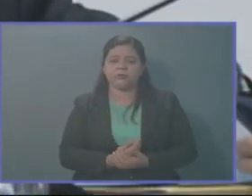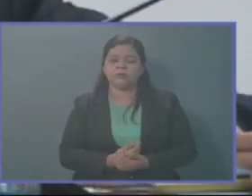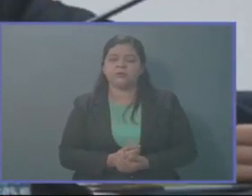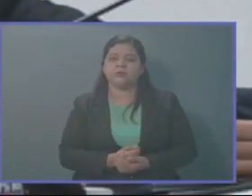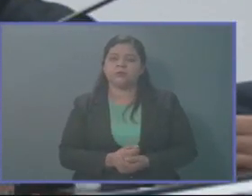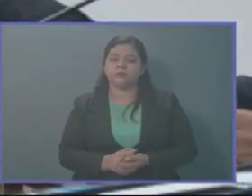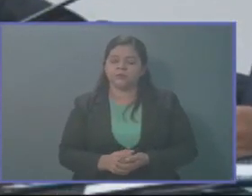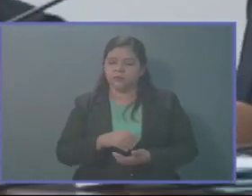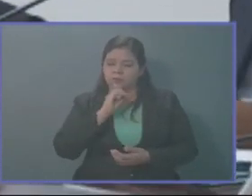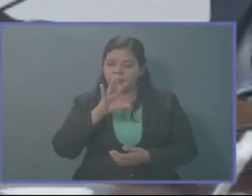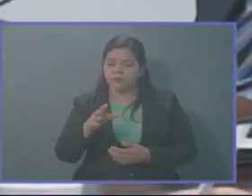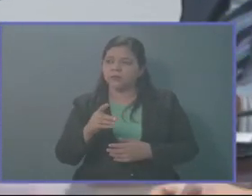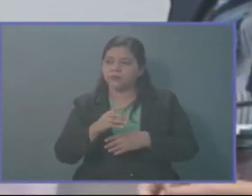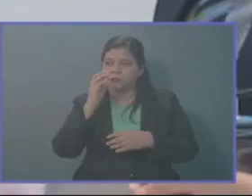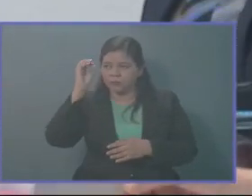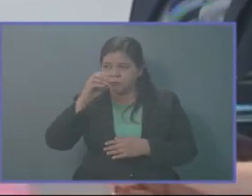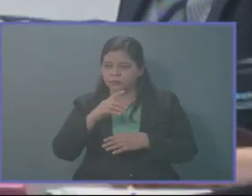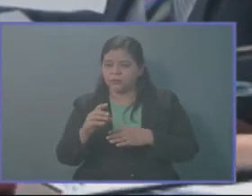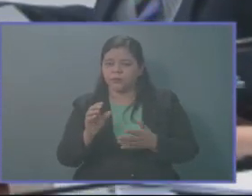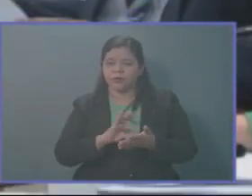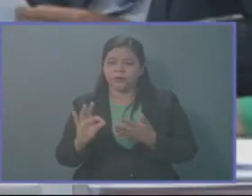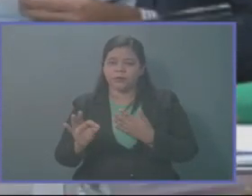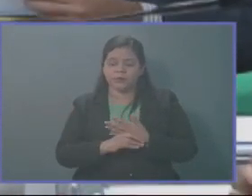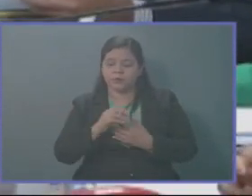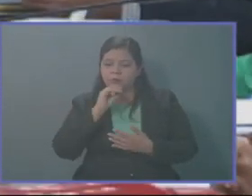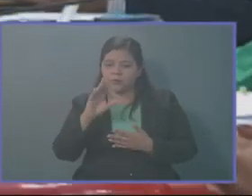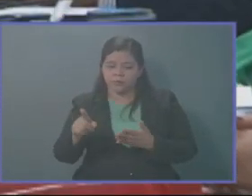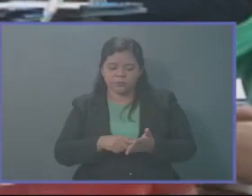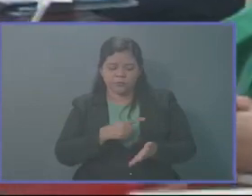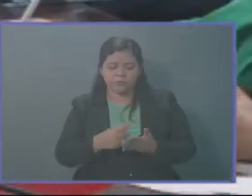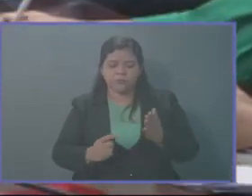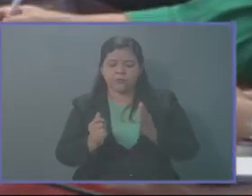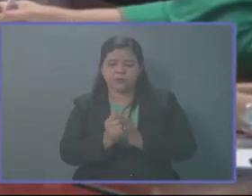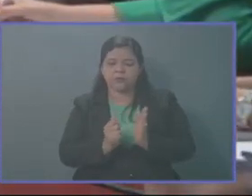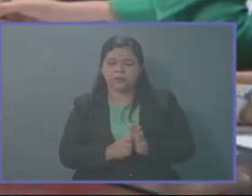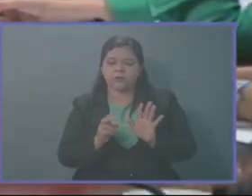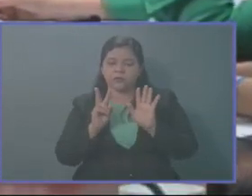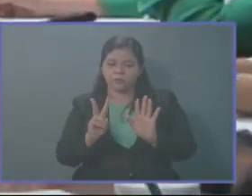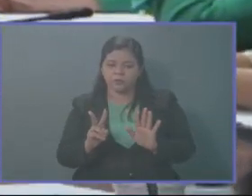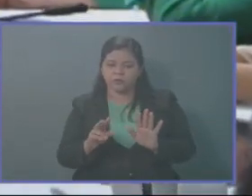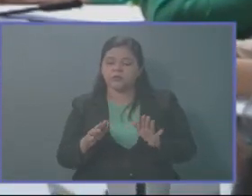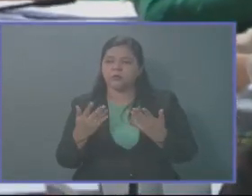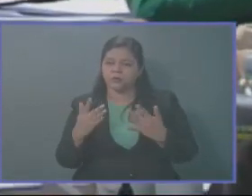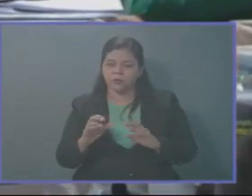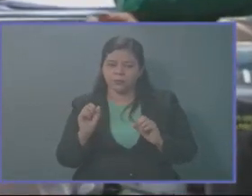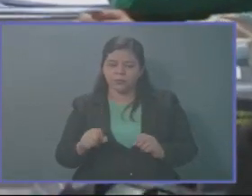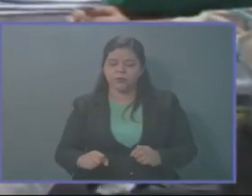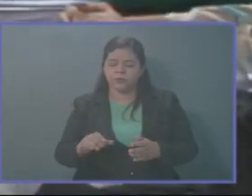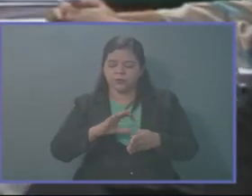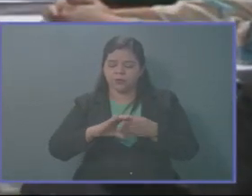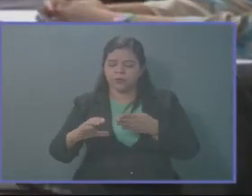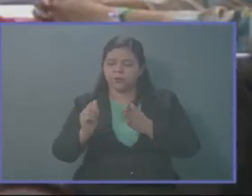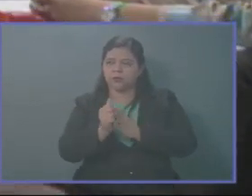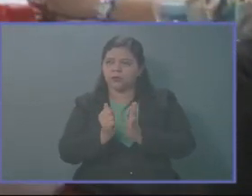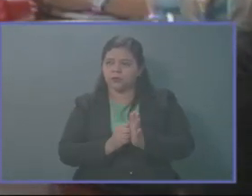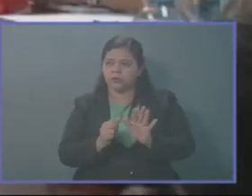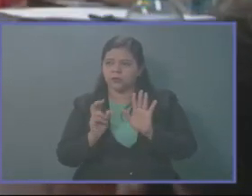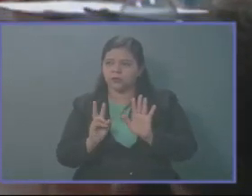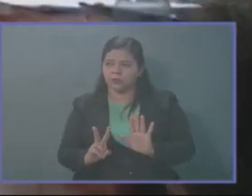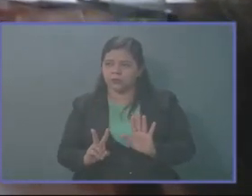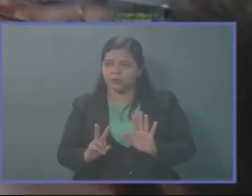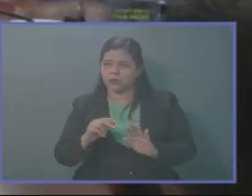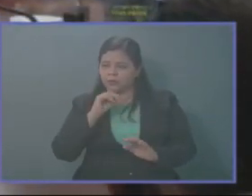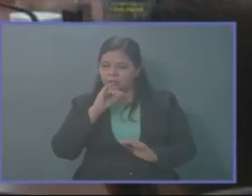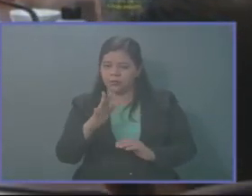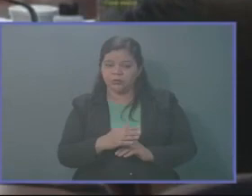Las observaciones al proyecto, la primera es eliminar el artículo 7. Para ponerlo en contexto, voy a leer el artículo 7. Dice,